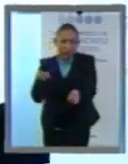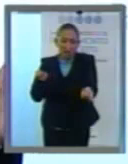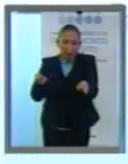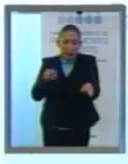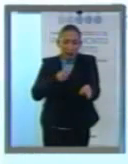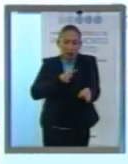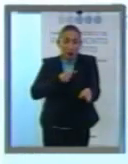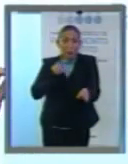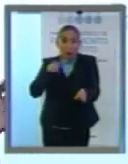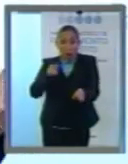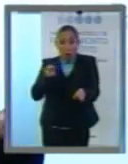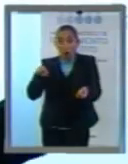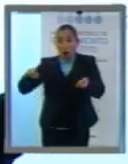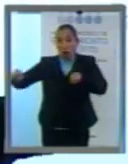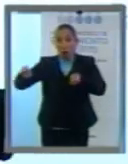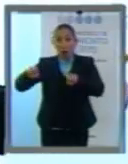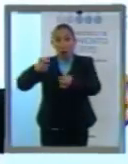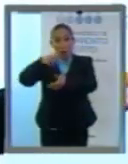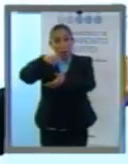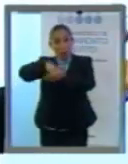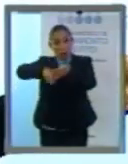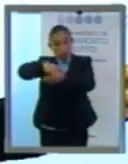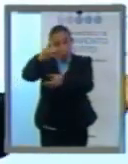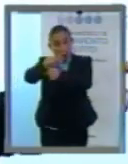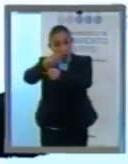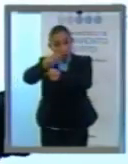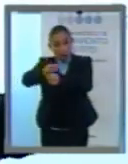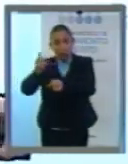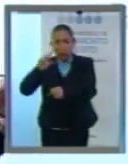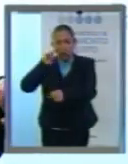pero no en la regulación, ajustarnos cuando